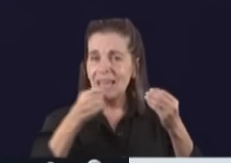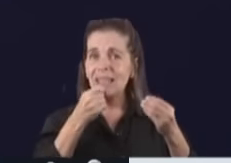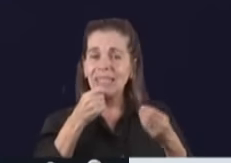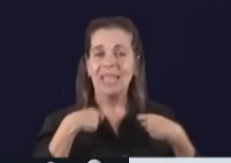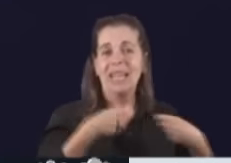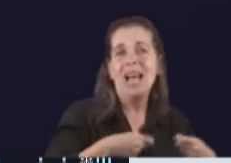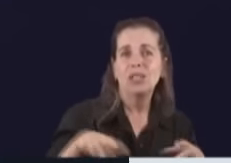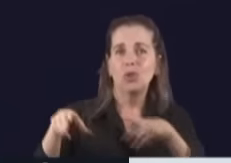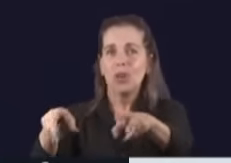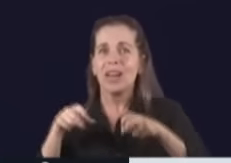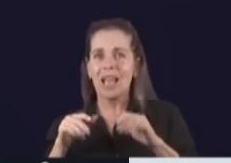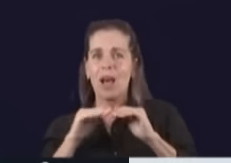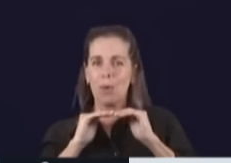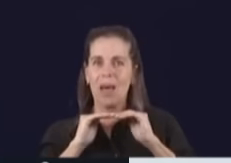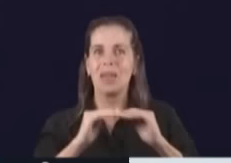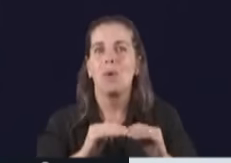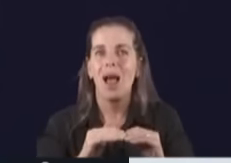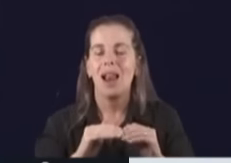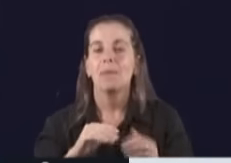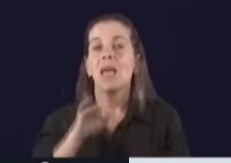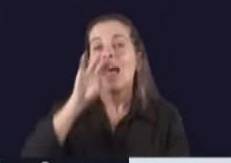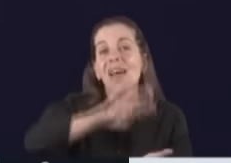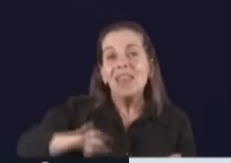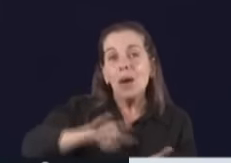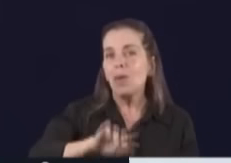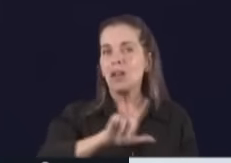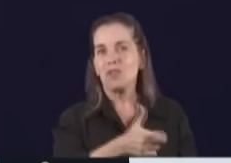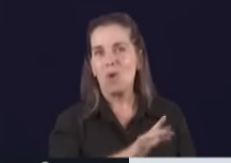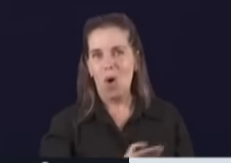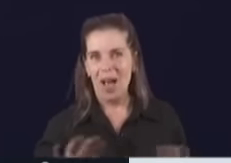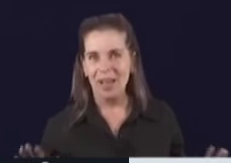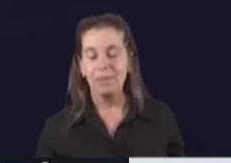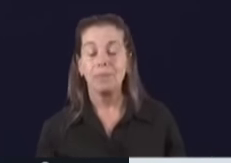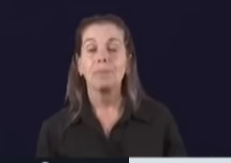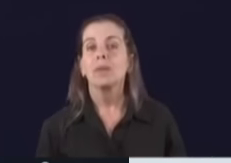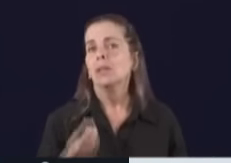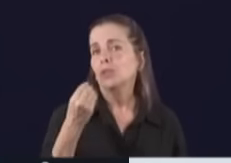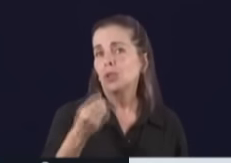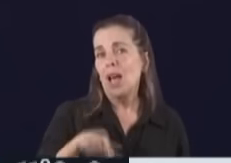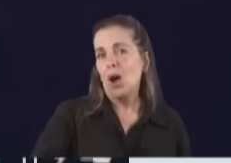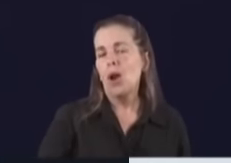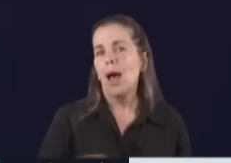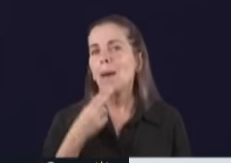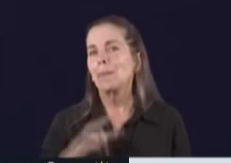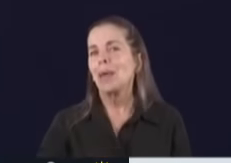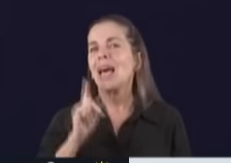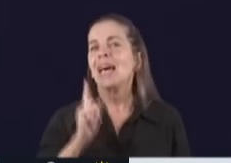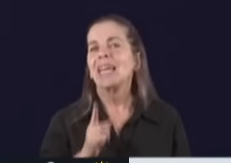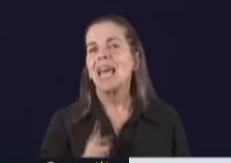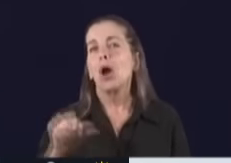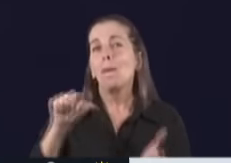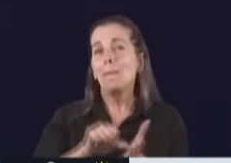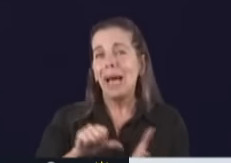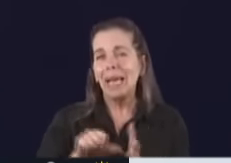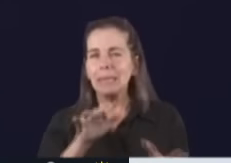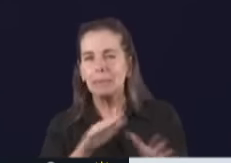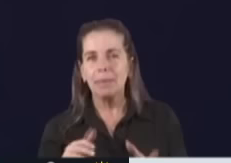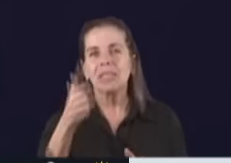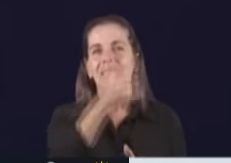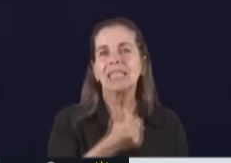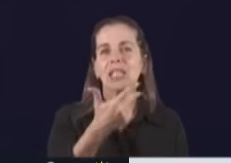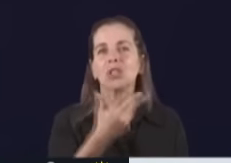deuda. Producto de la solidez macroeconómica, el riesgo país hoy se ubica en torno a los 634